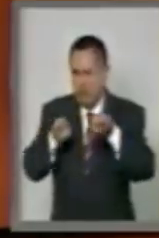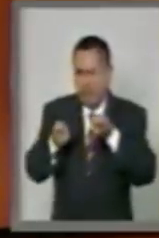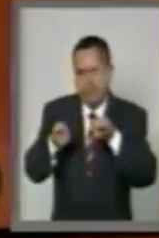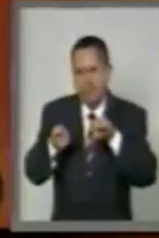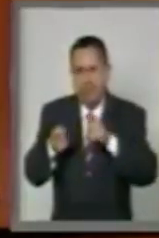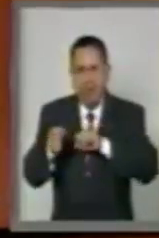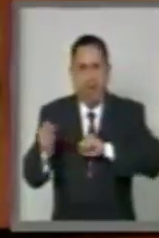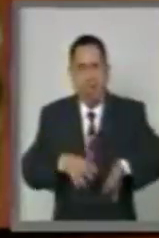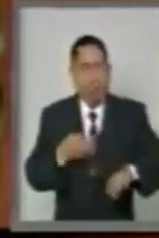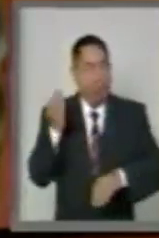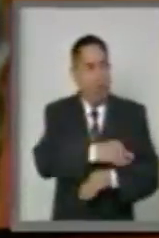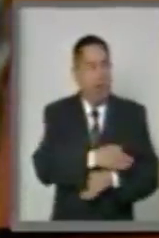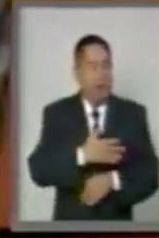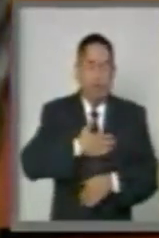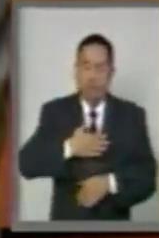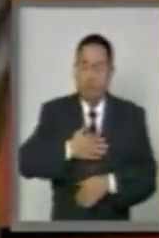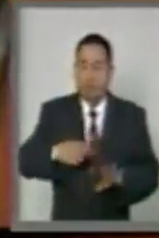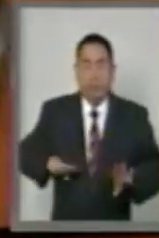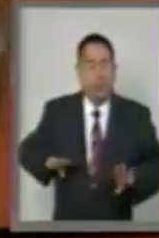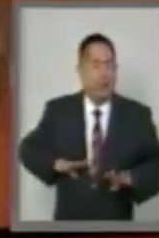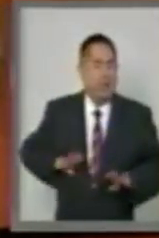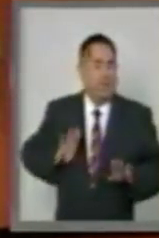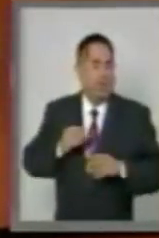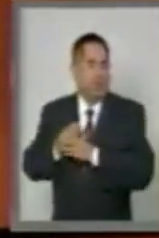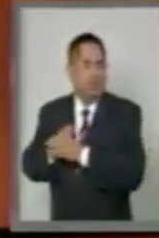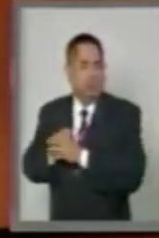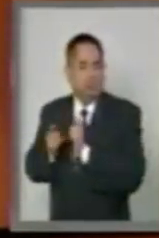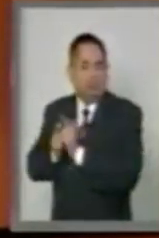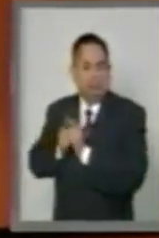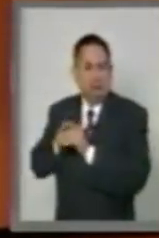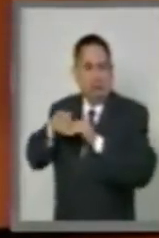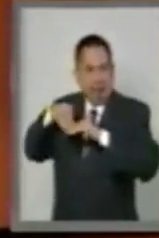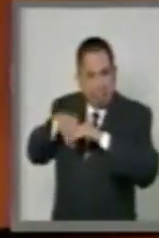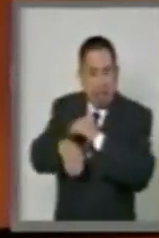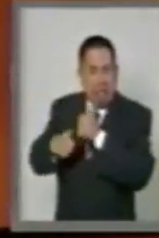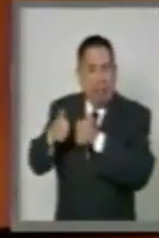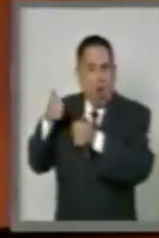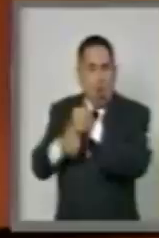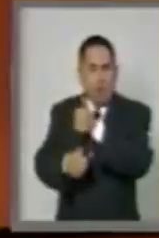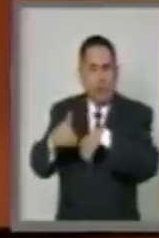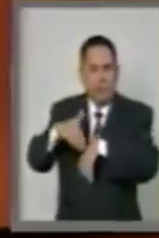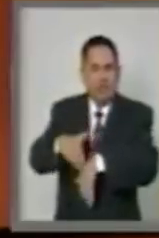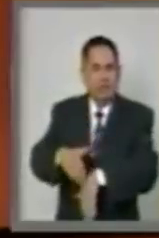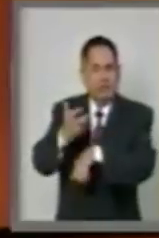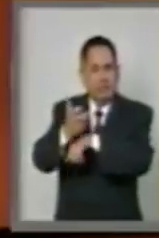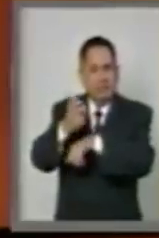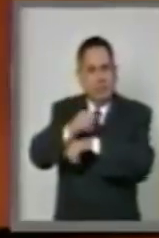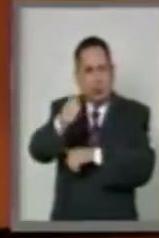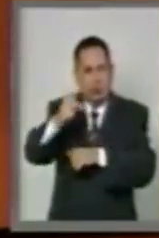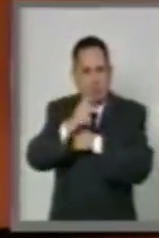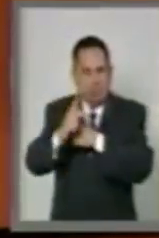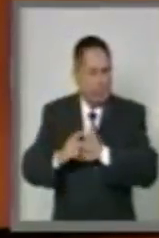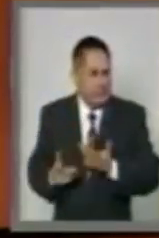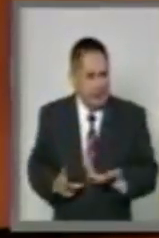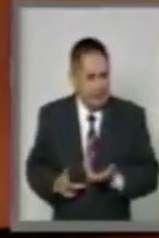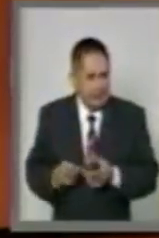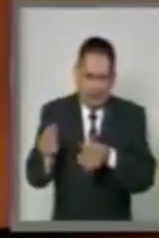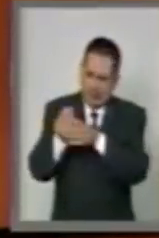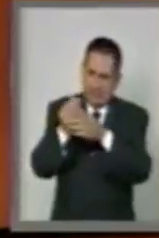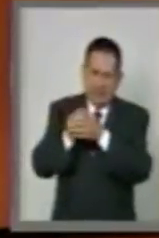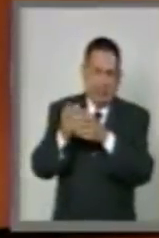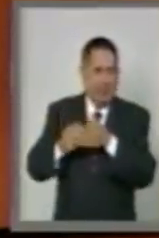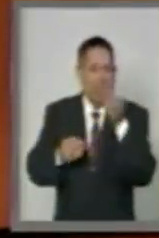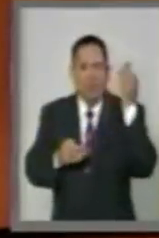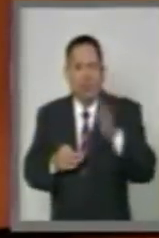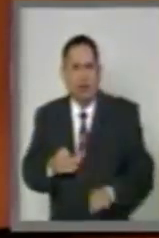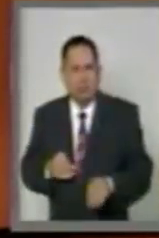económica para el beneficio de los intereses extranjeros. Una tecnocracia que traicionó a